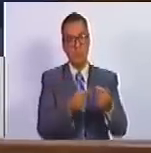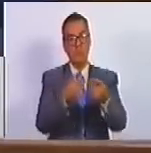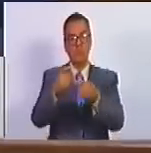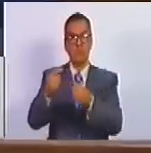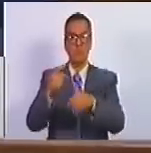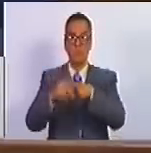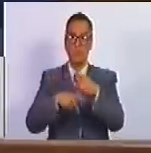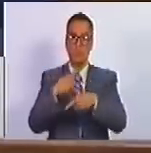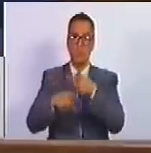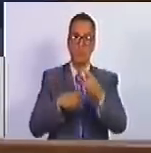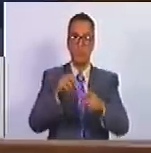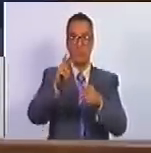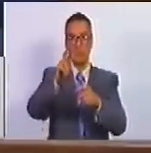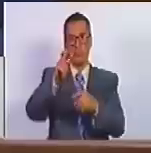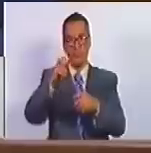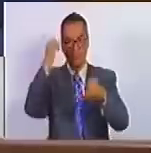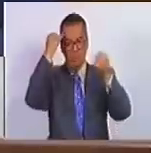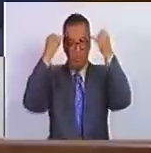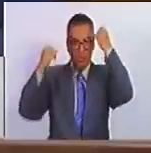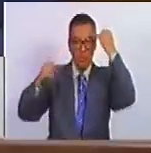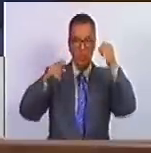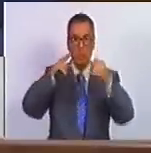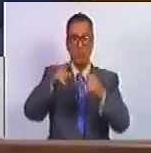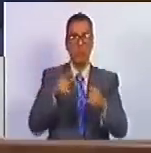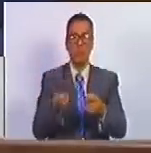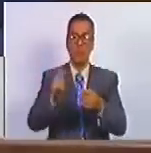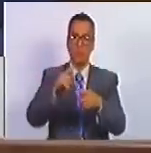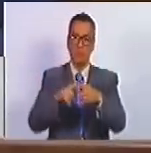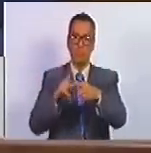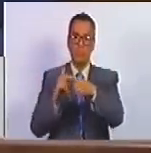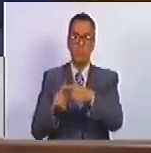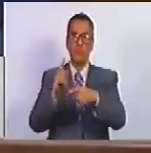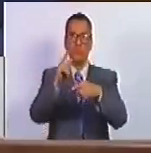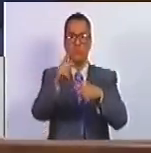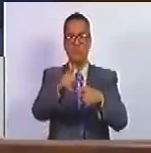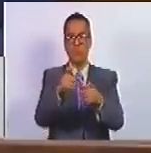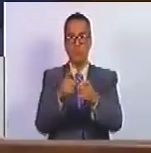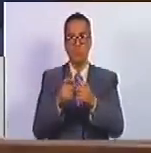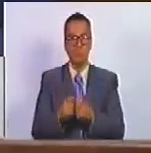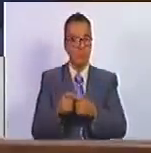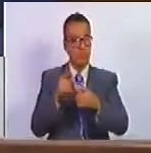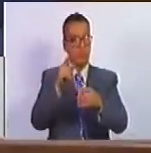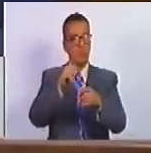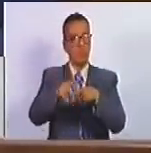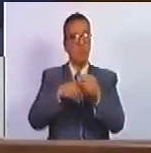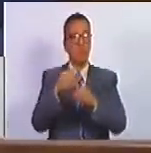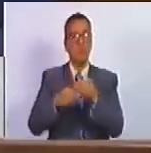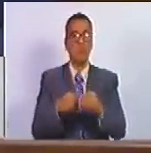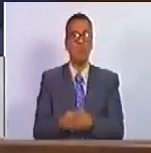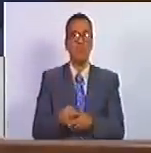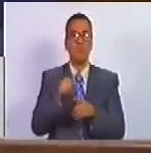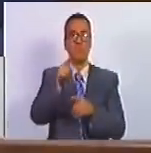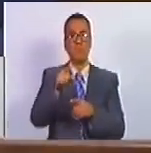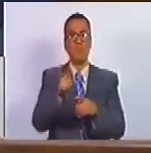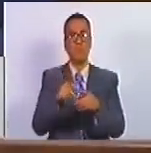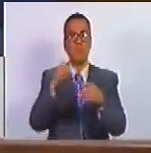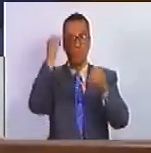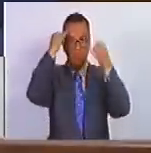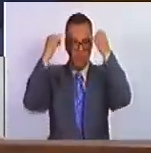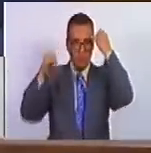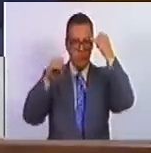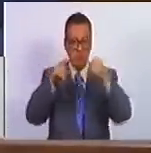al desarrollo de los nuevos emprendimientos, la sumatoria de todos los impuestos municipales aplicables a los